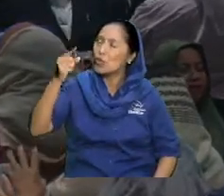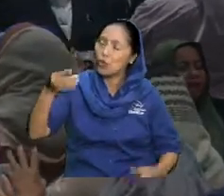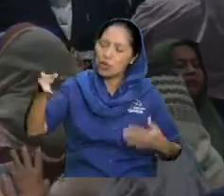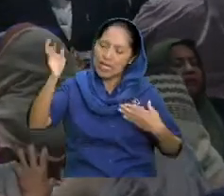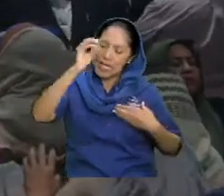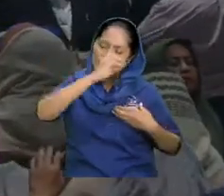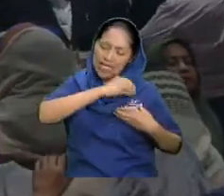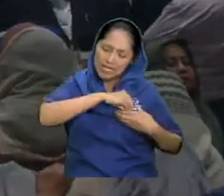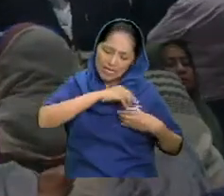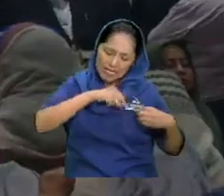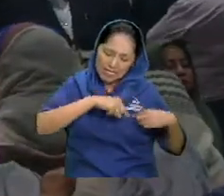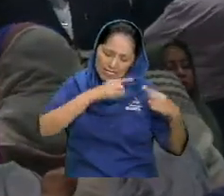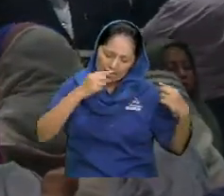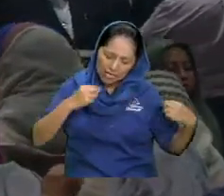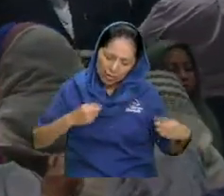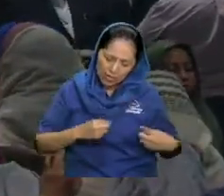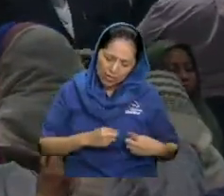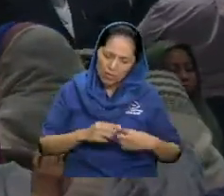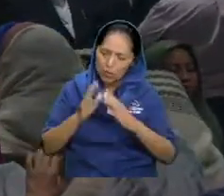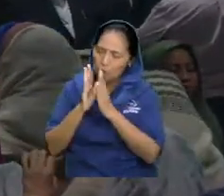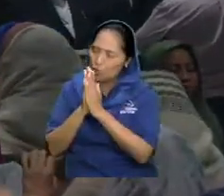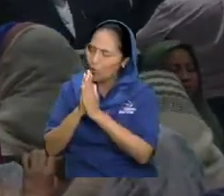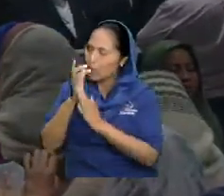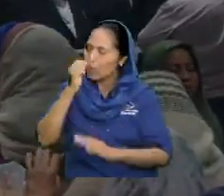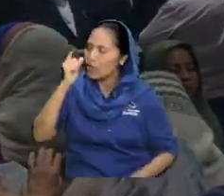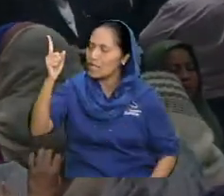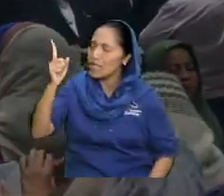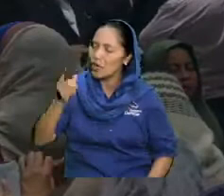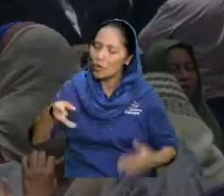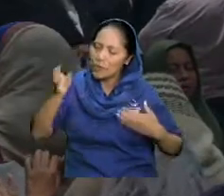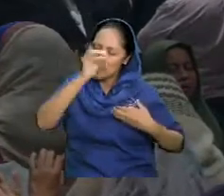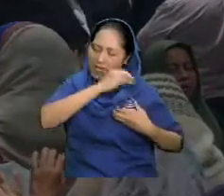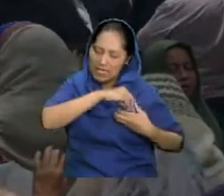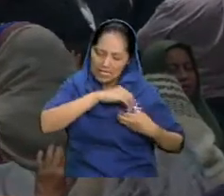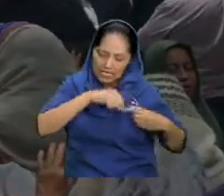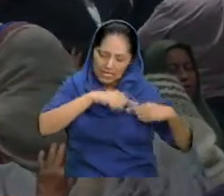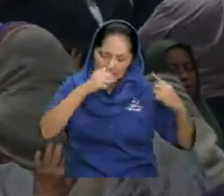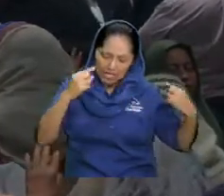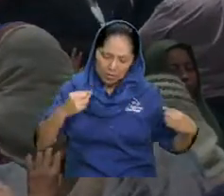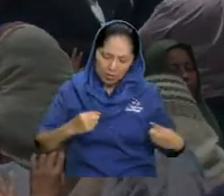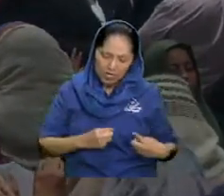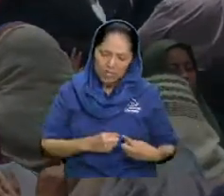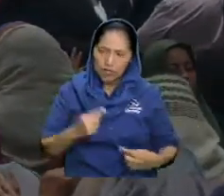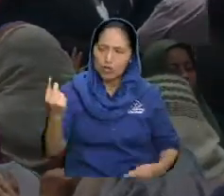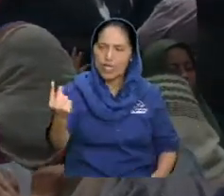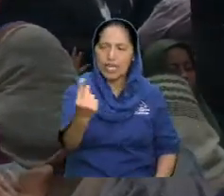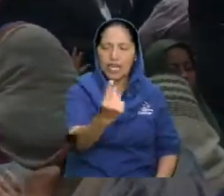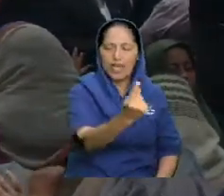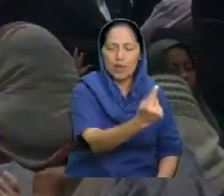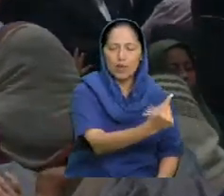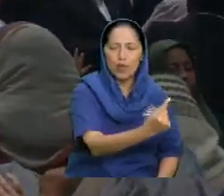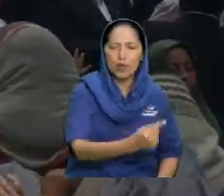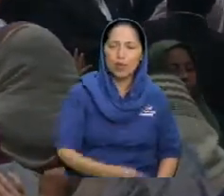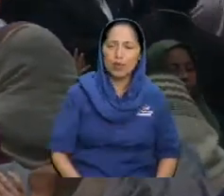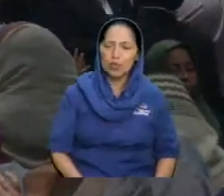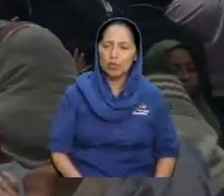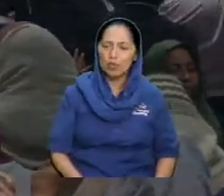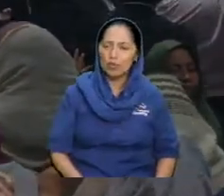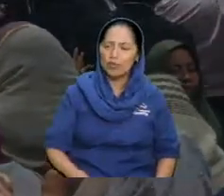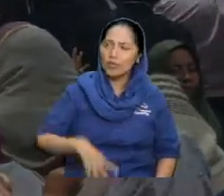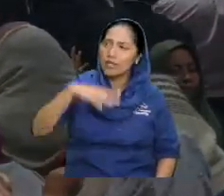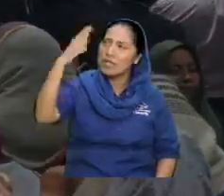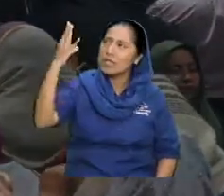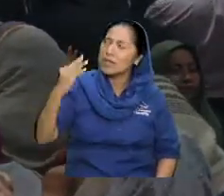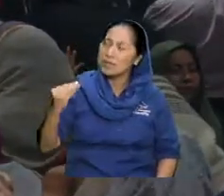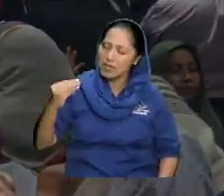él. Entra a ellos, entra a ellos, entra a cada uno de ellos. Entra, Señor, Espíritu vivificante,